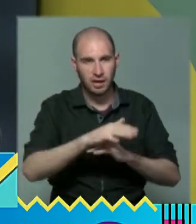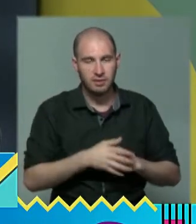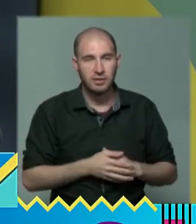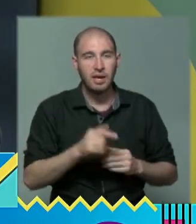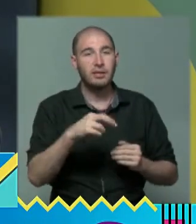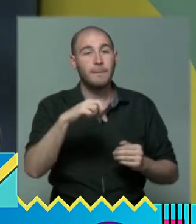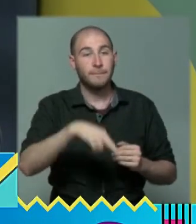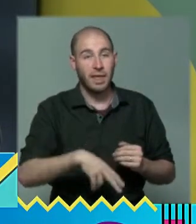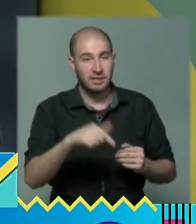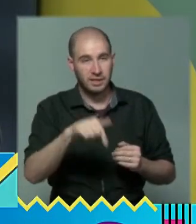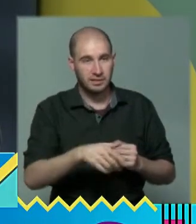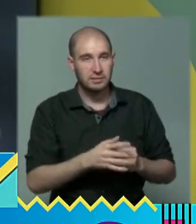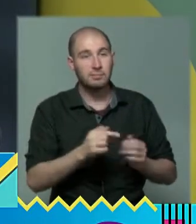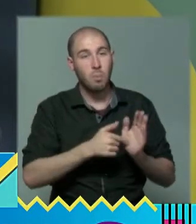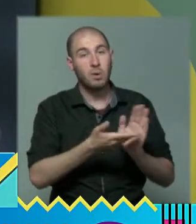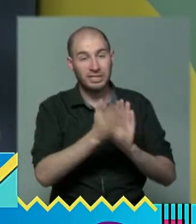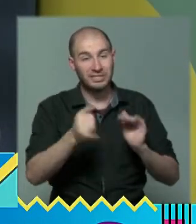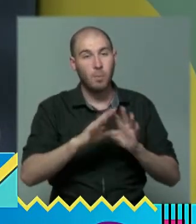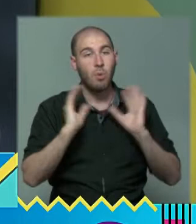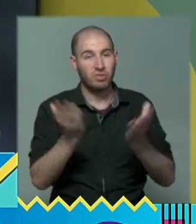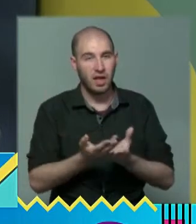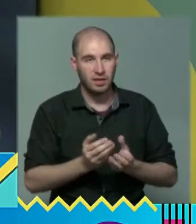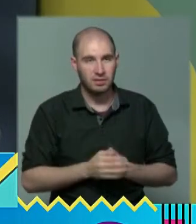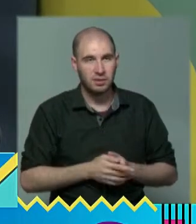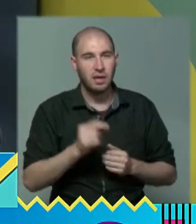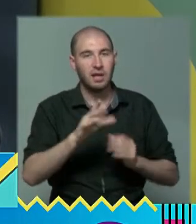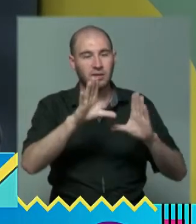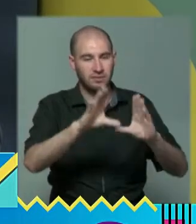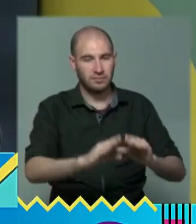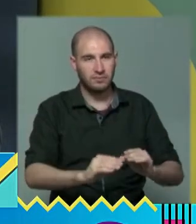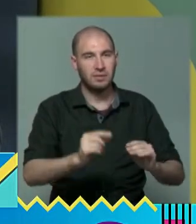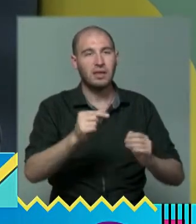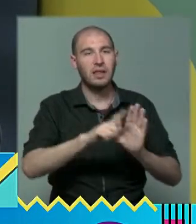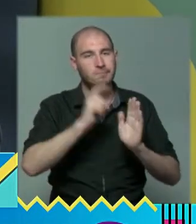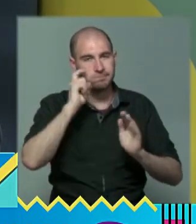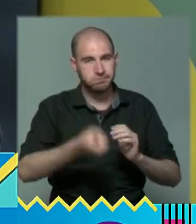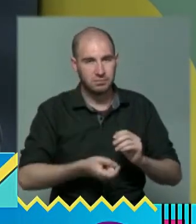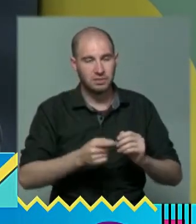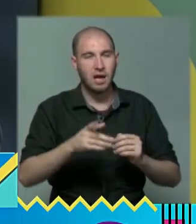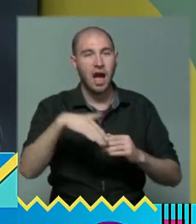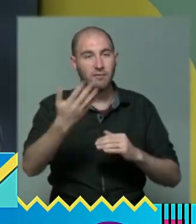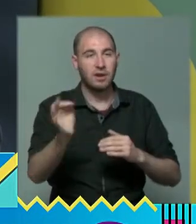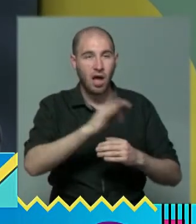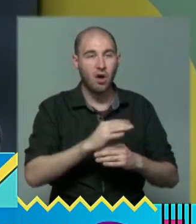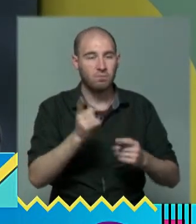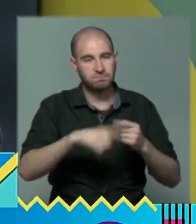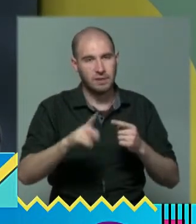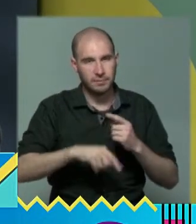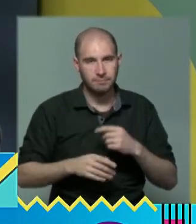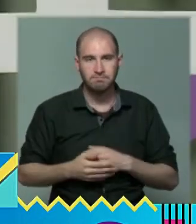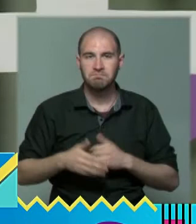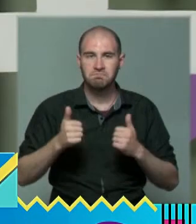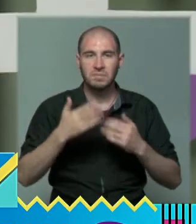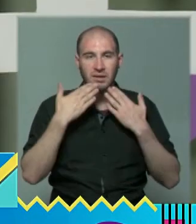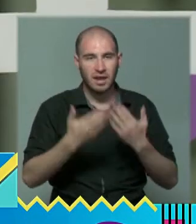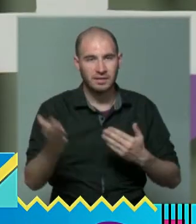son políticas que sí están demostradas a nivel mundial que han reducido la tasa del delito en el afuera o de la reincidencia. Bien, perfecto.